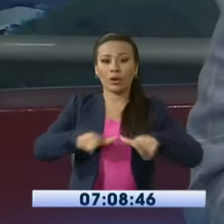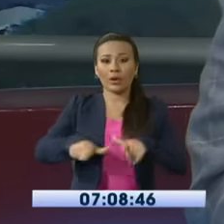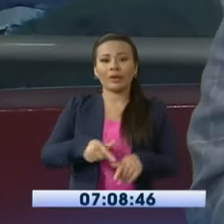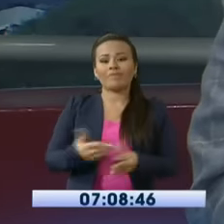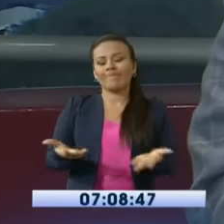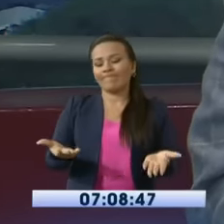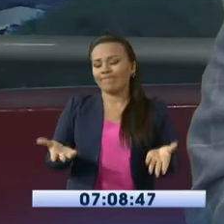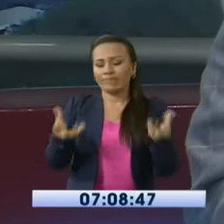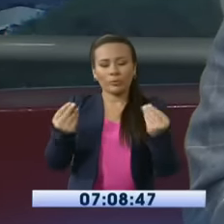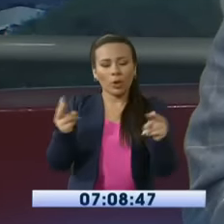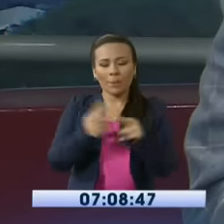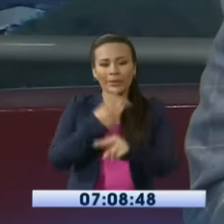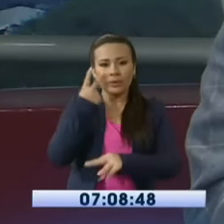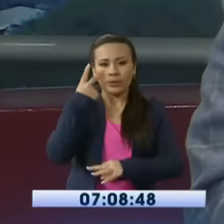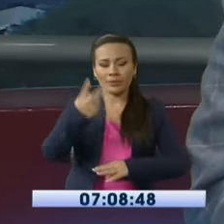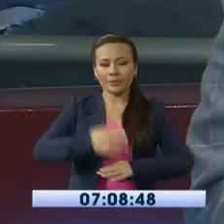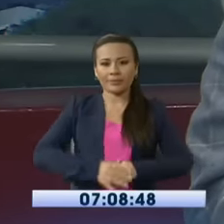Tolerancia. Veamos.